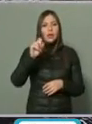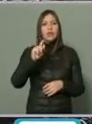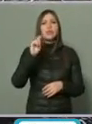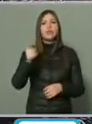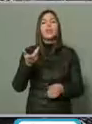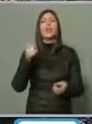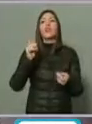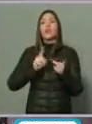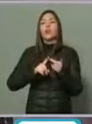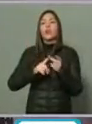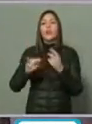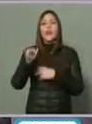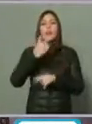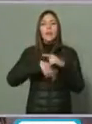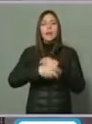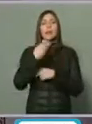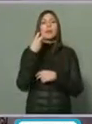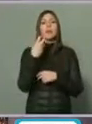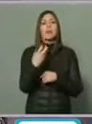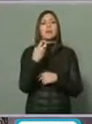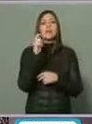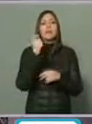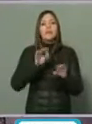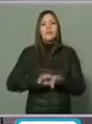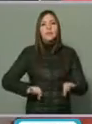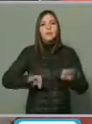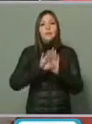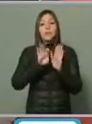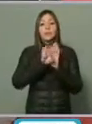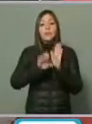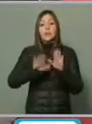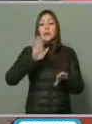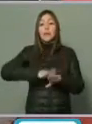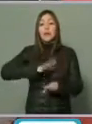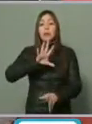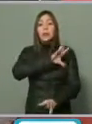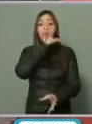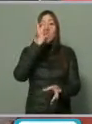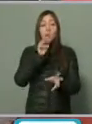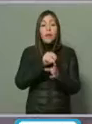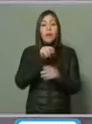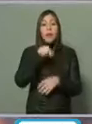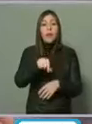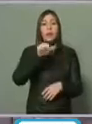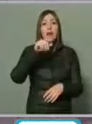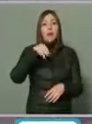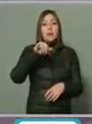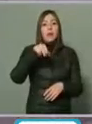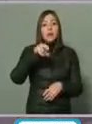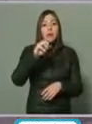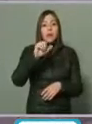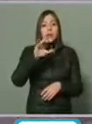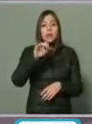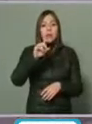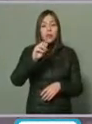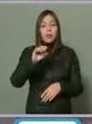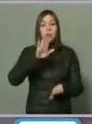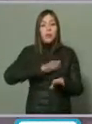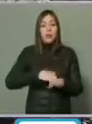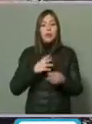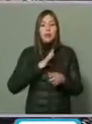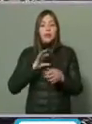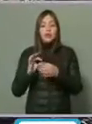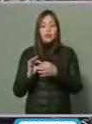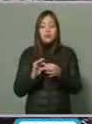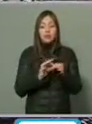proteína. Esto lo llamamos el valor biológico. Mientras más completan estén estos aminoácidos, mientras más estructuras tenga